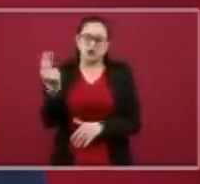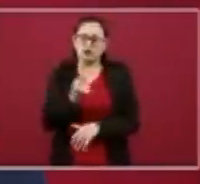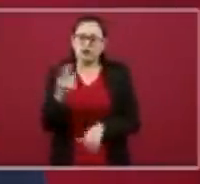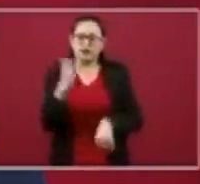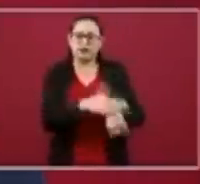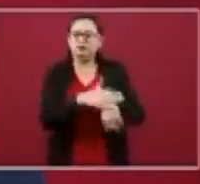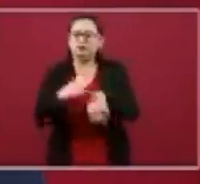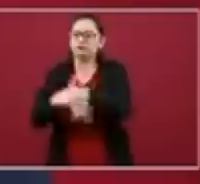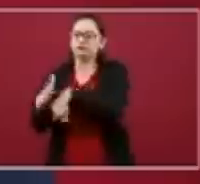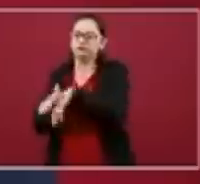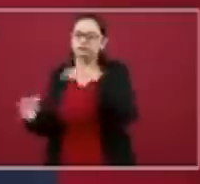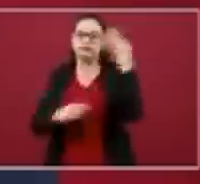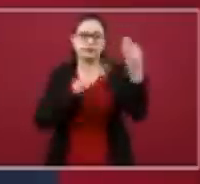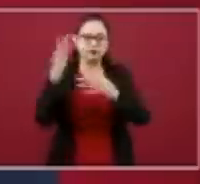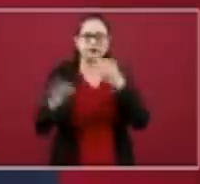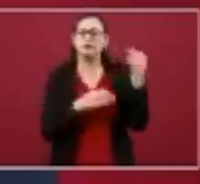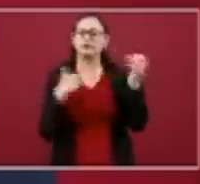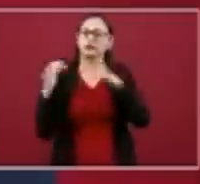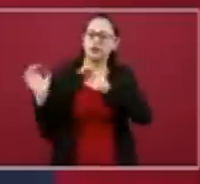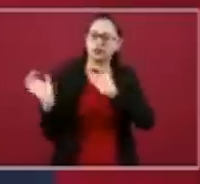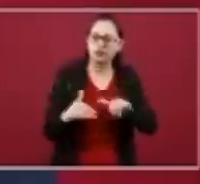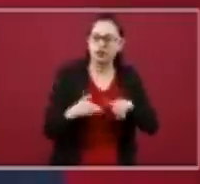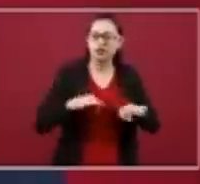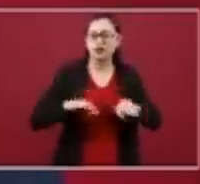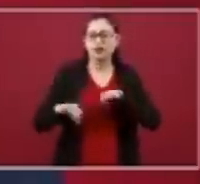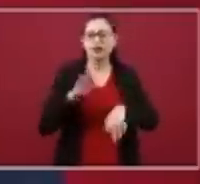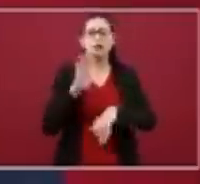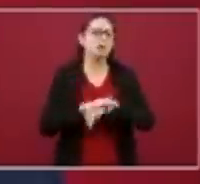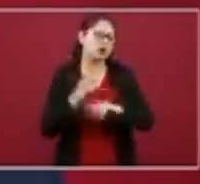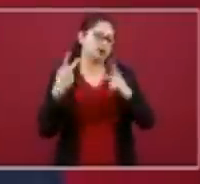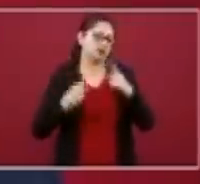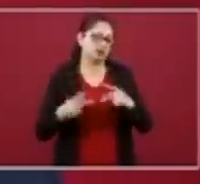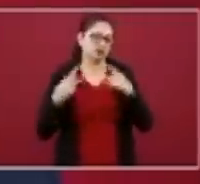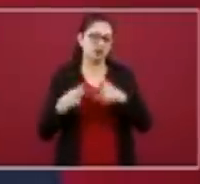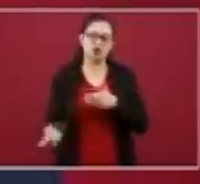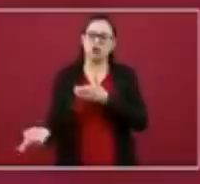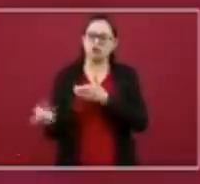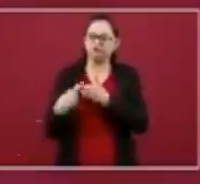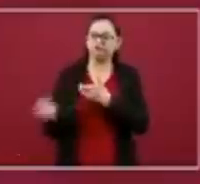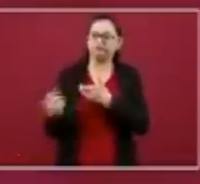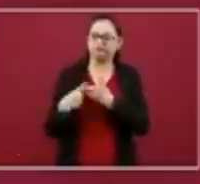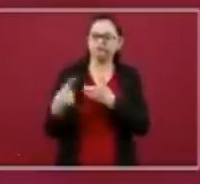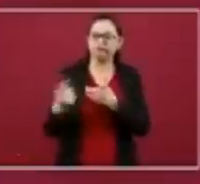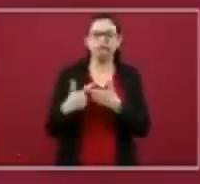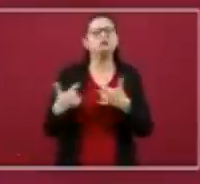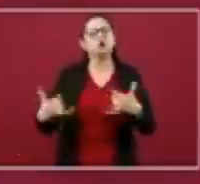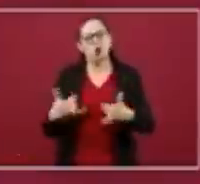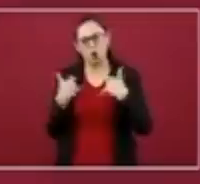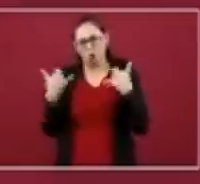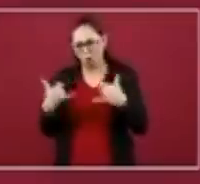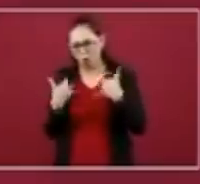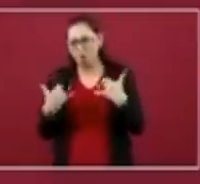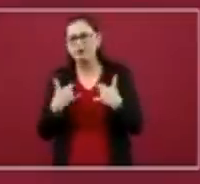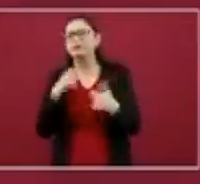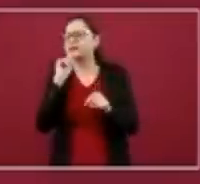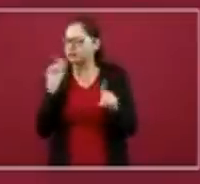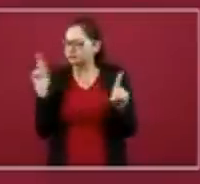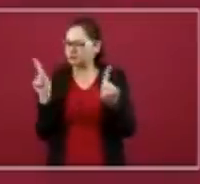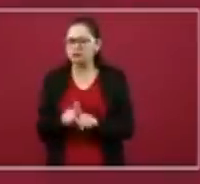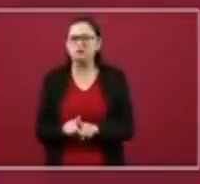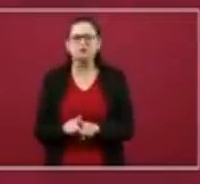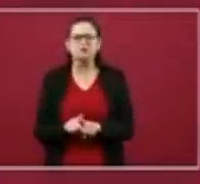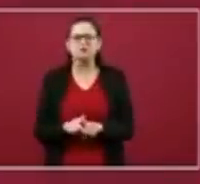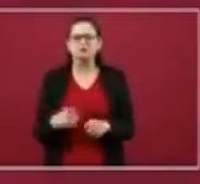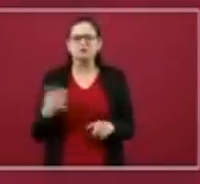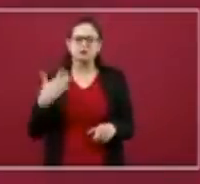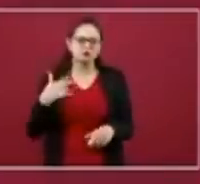convocar, reclutar a más elementos. Hay muchos jóvenes, también se los informo, que en mis